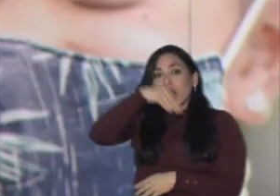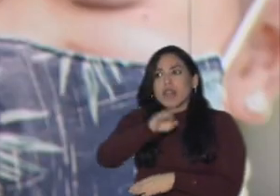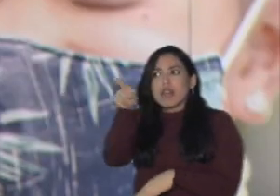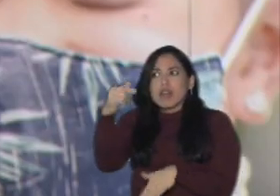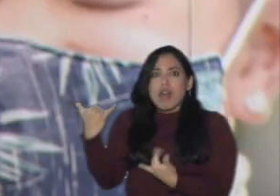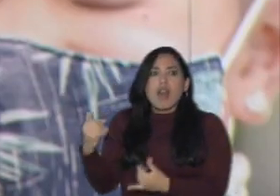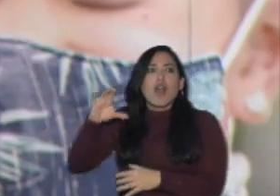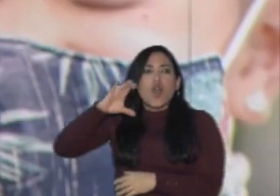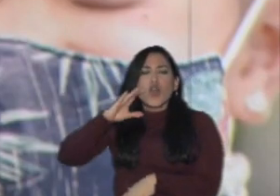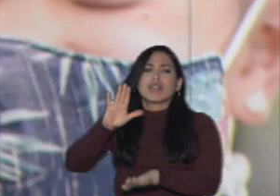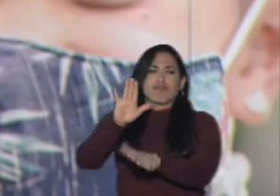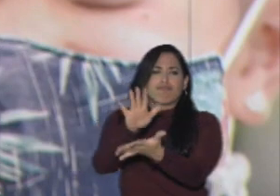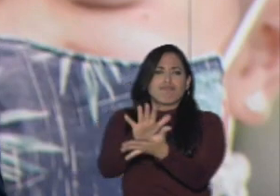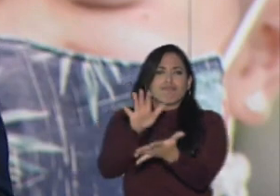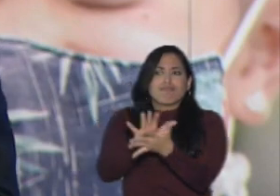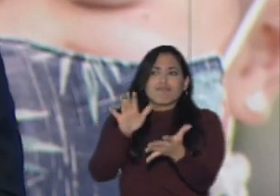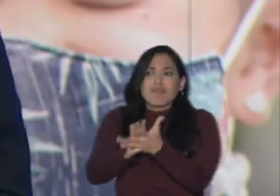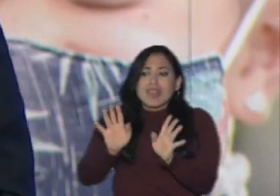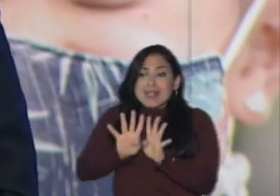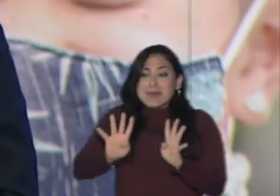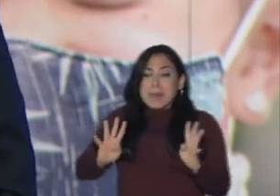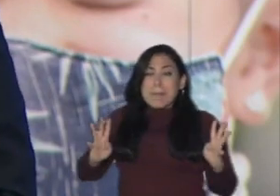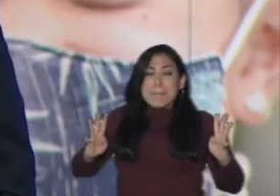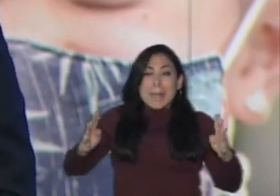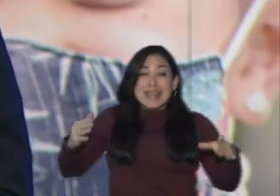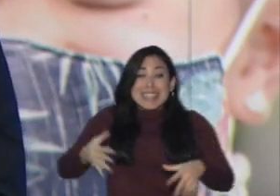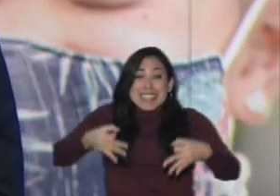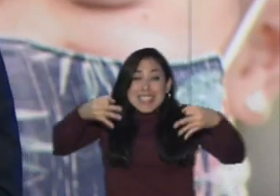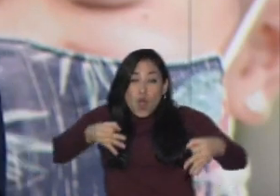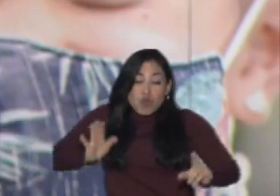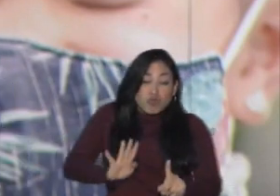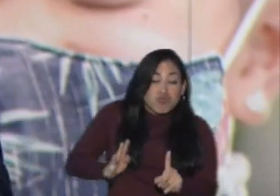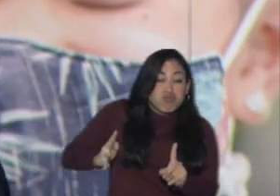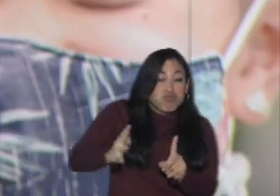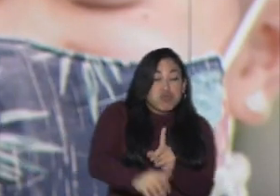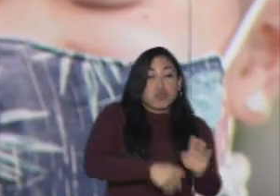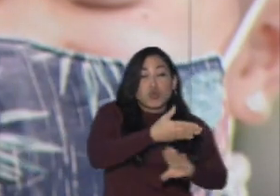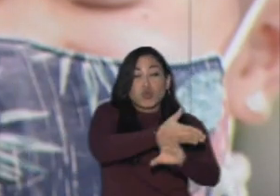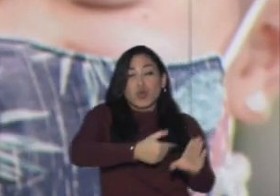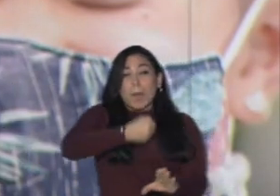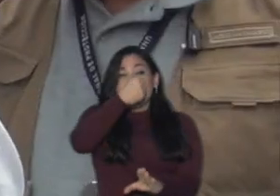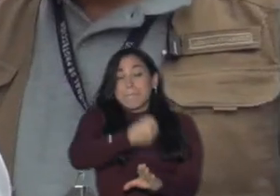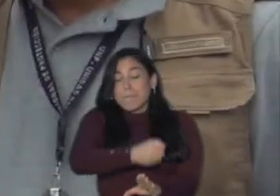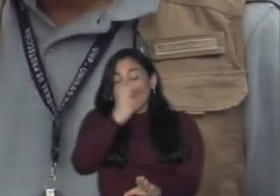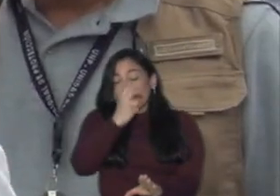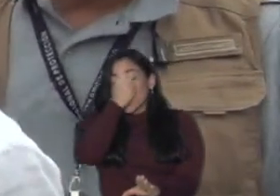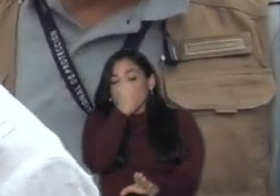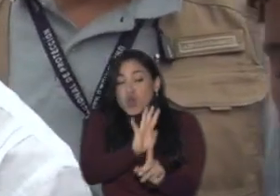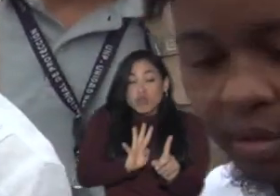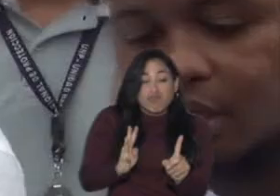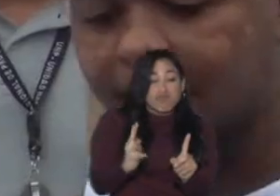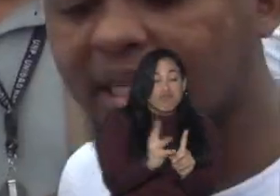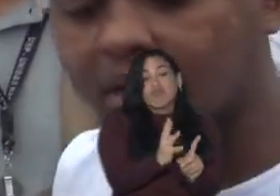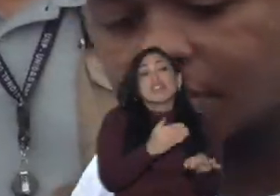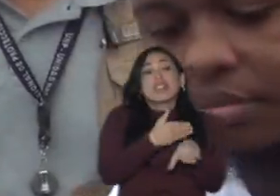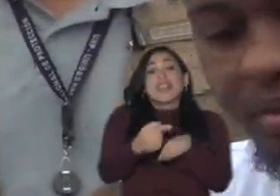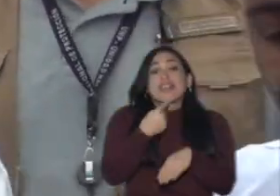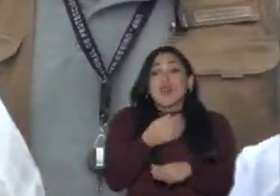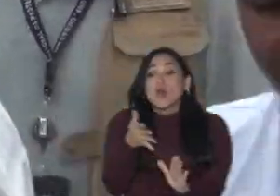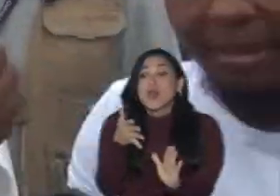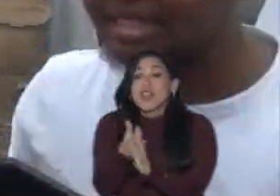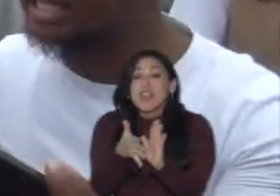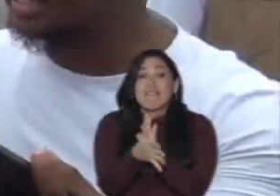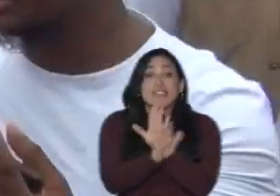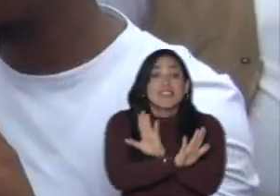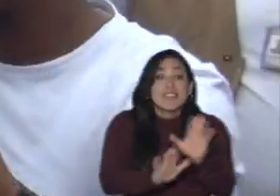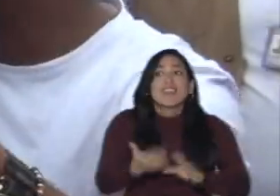estos momentos cuenta con uno de los esquemas de seguridad más robustos. Además dijo que después de esta información,